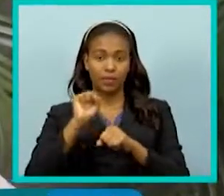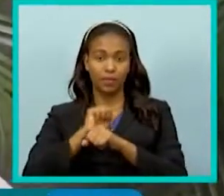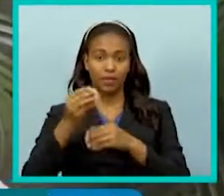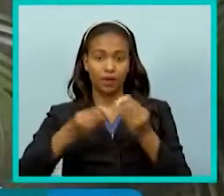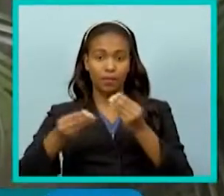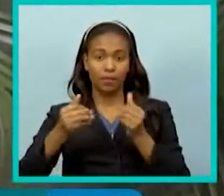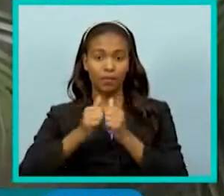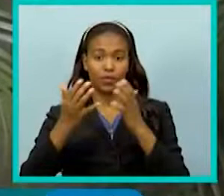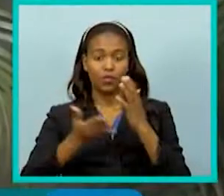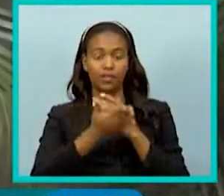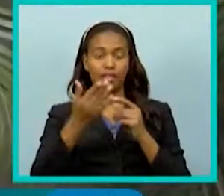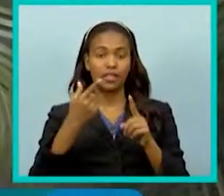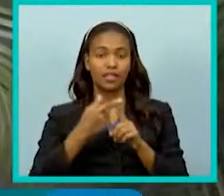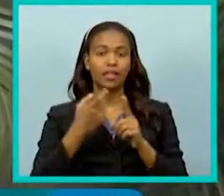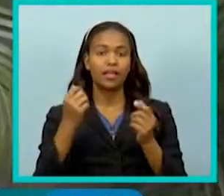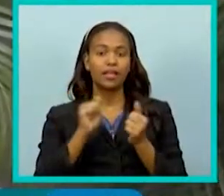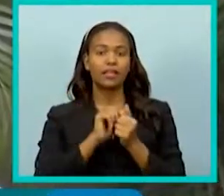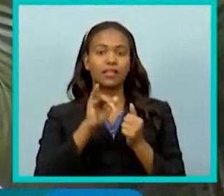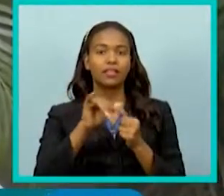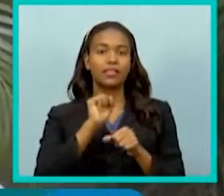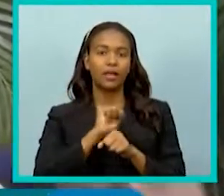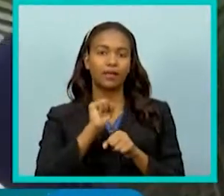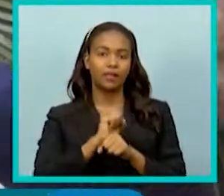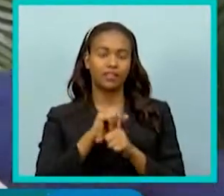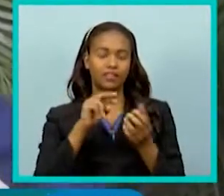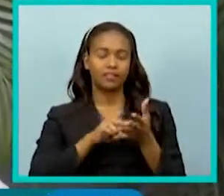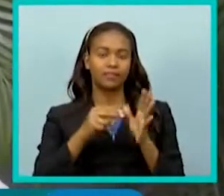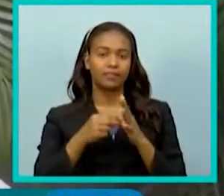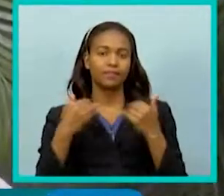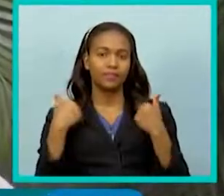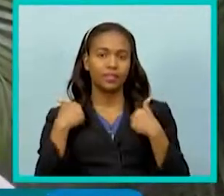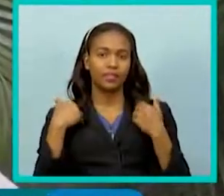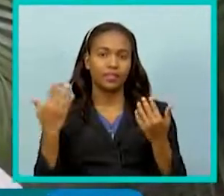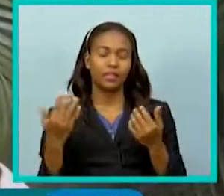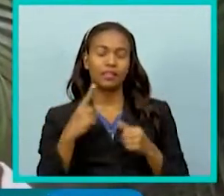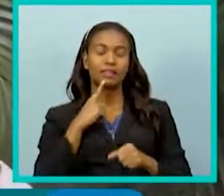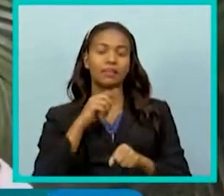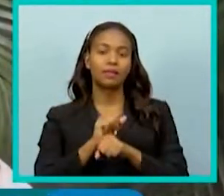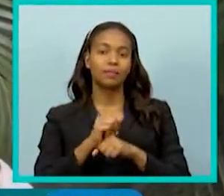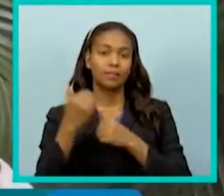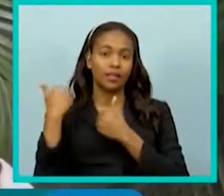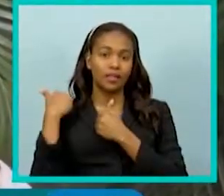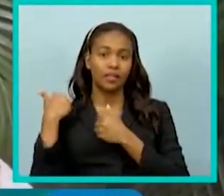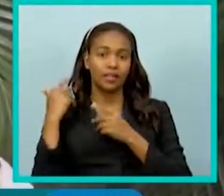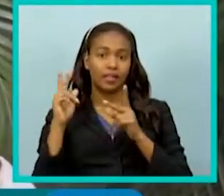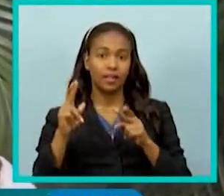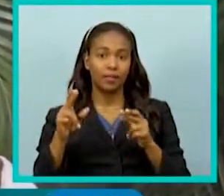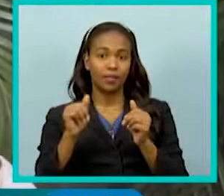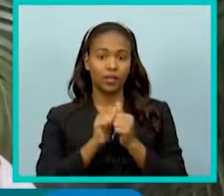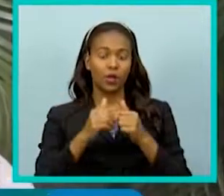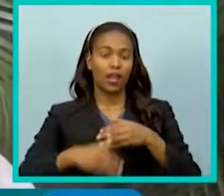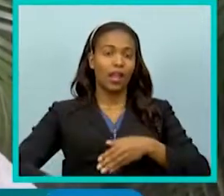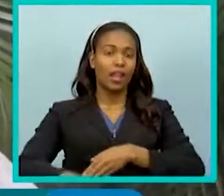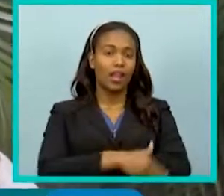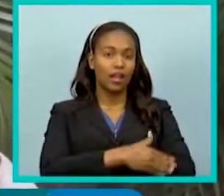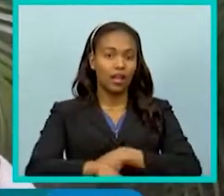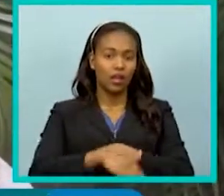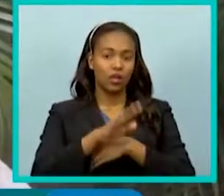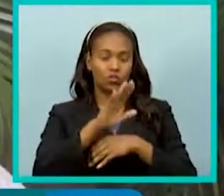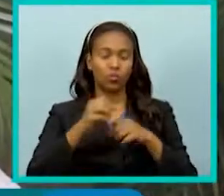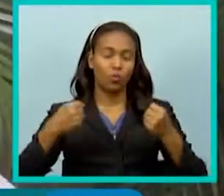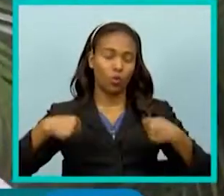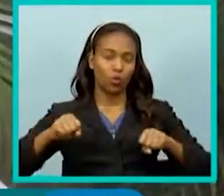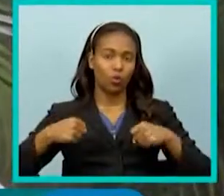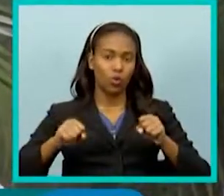lo colmado la mayoría son deliveres entonces tienen una misión rápida en la calle con en su